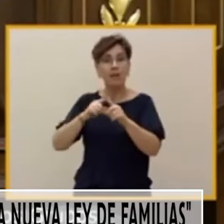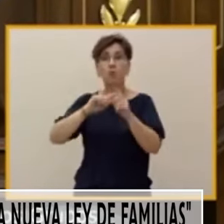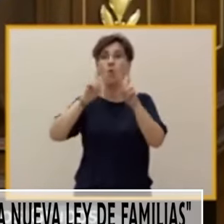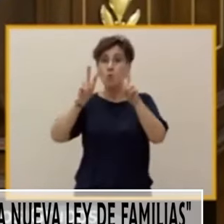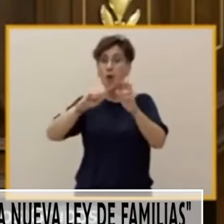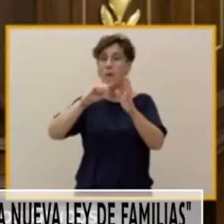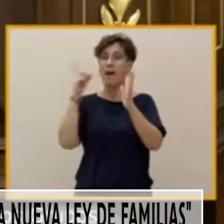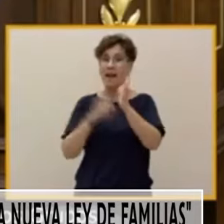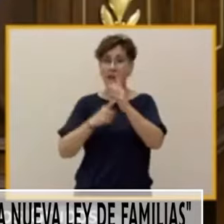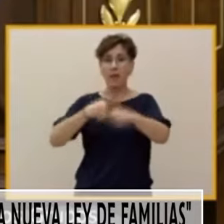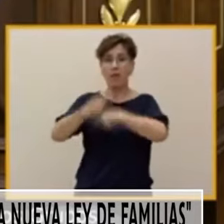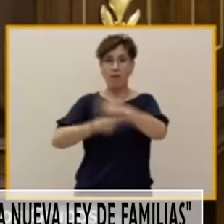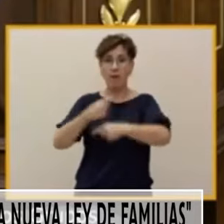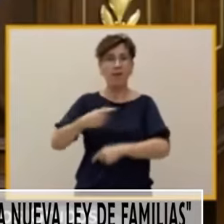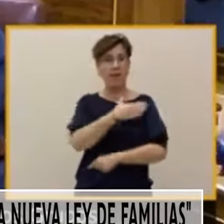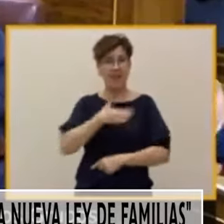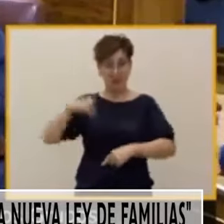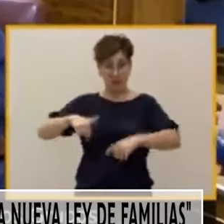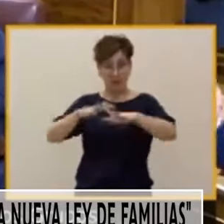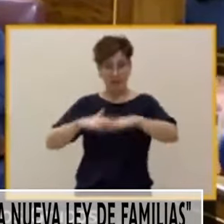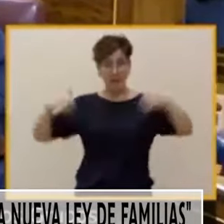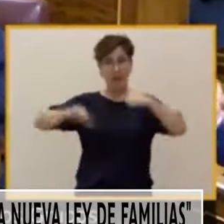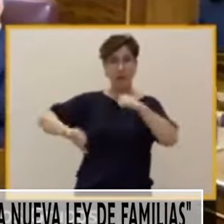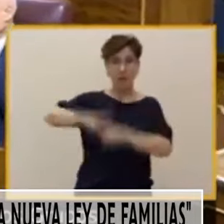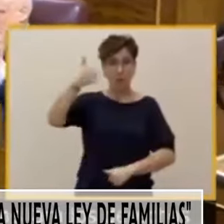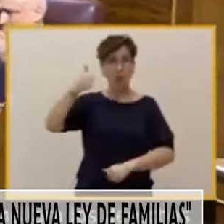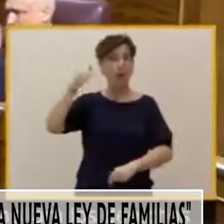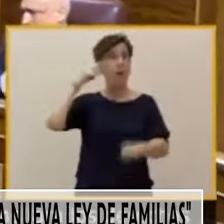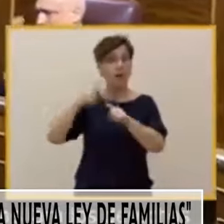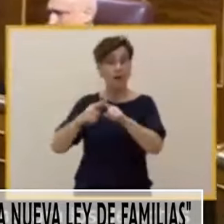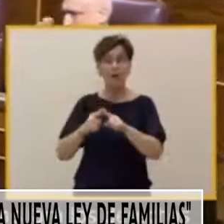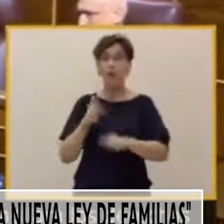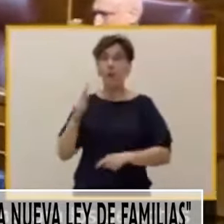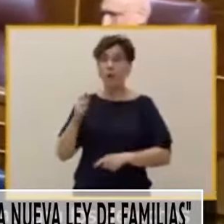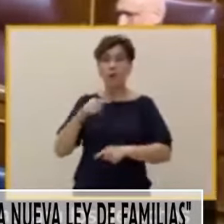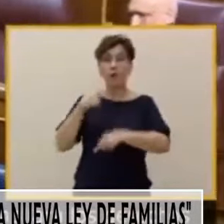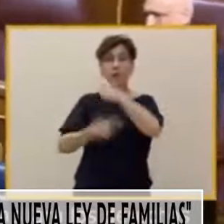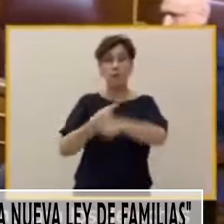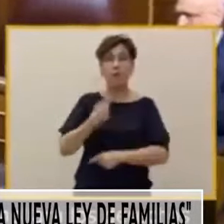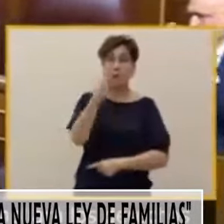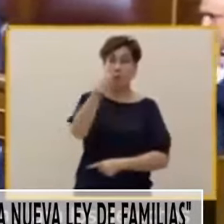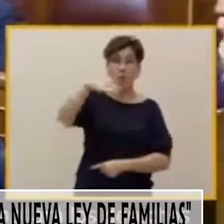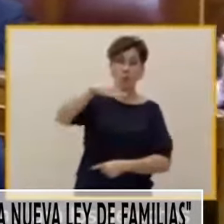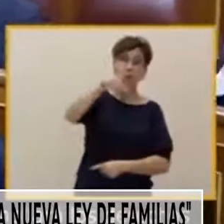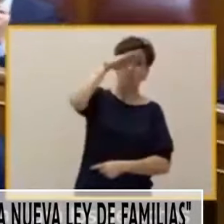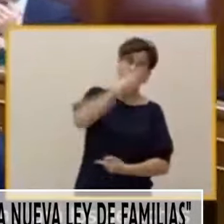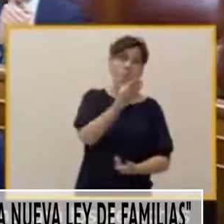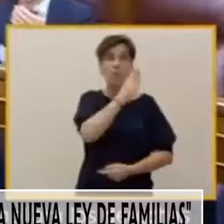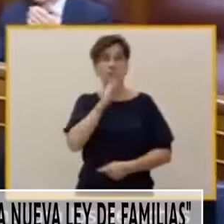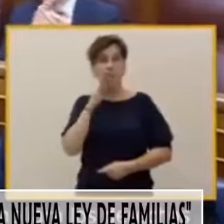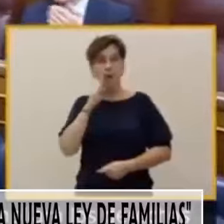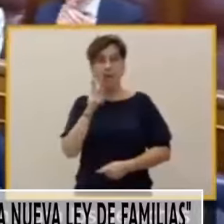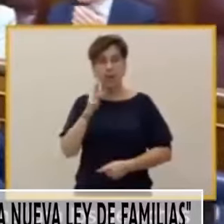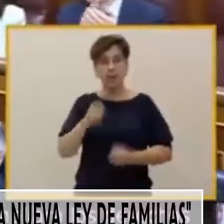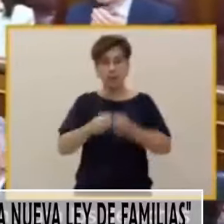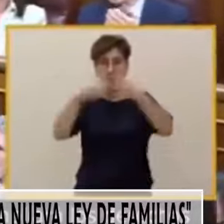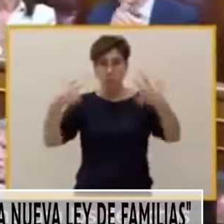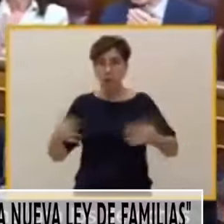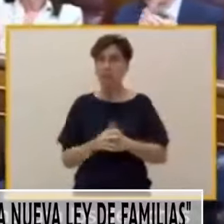de las familias monoparentales, las familias numerosas, las familias migrantes y aquellas familias que tengan